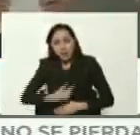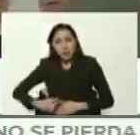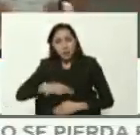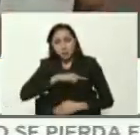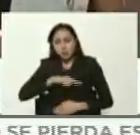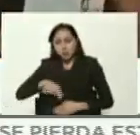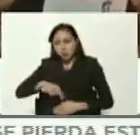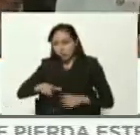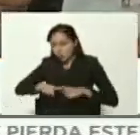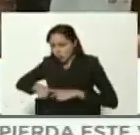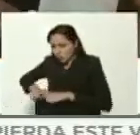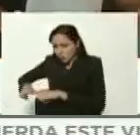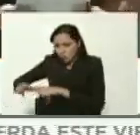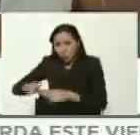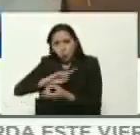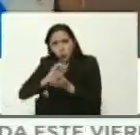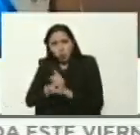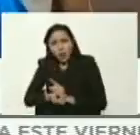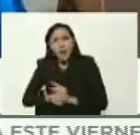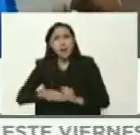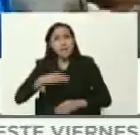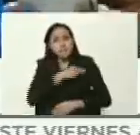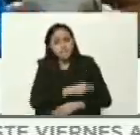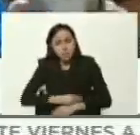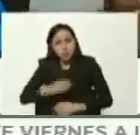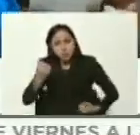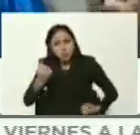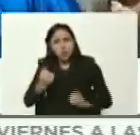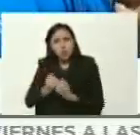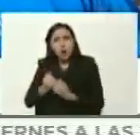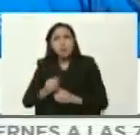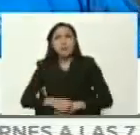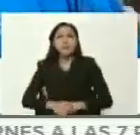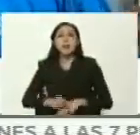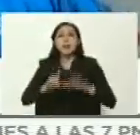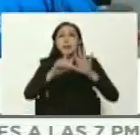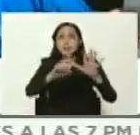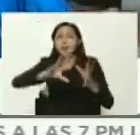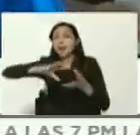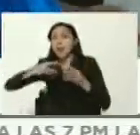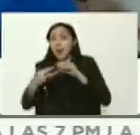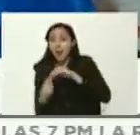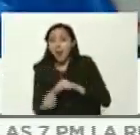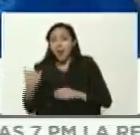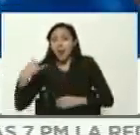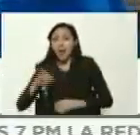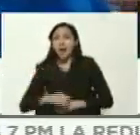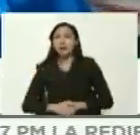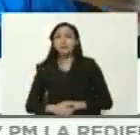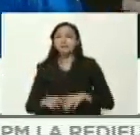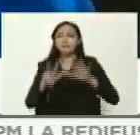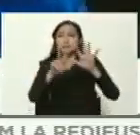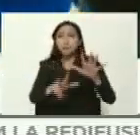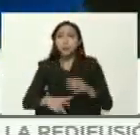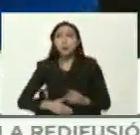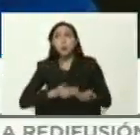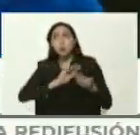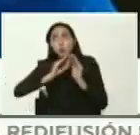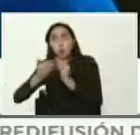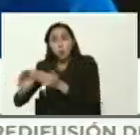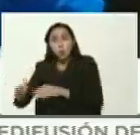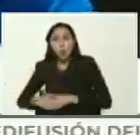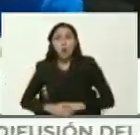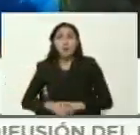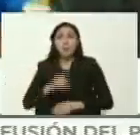este espacio en base de misión, ya que contamos con 6 CLAS, 8 consejos comunales y más